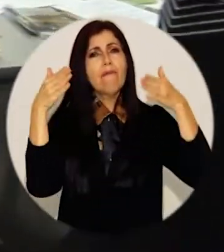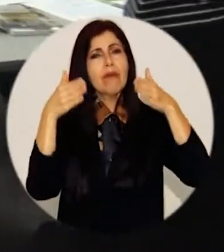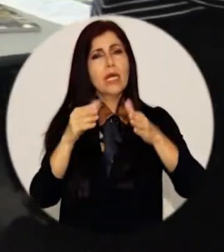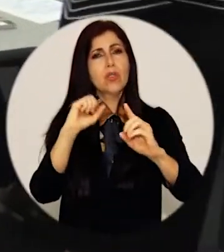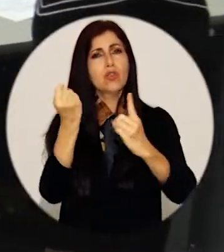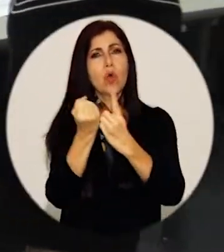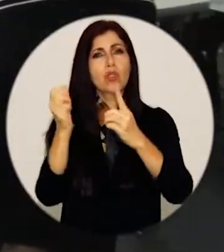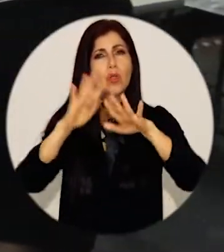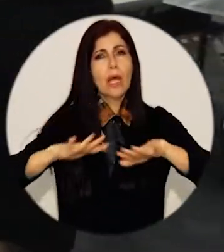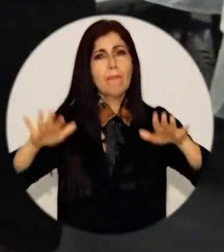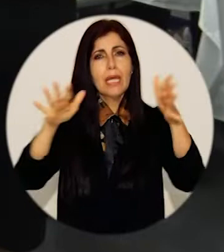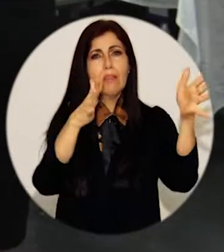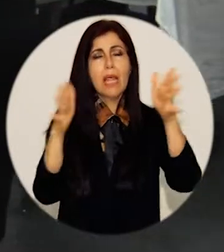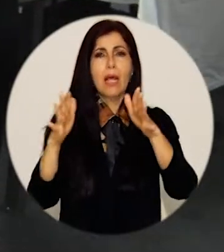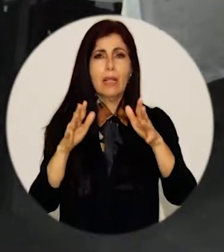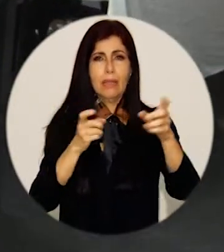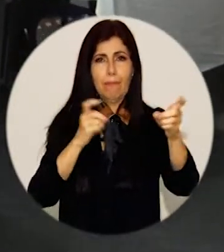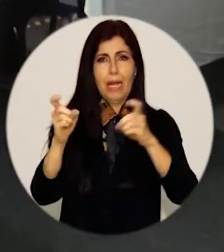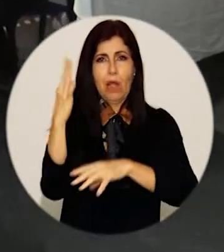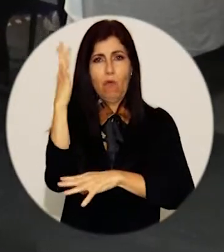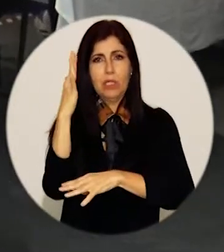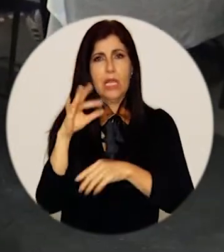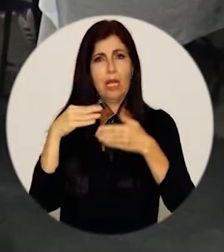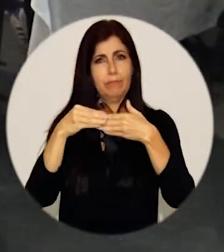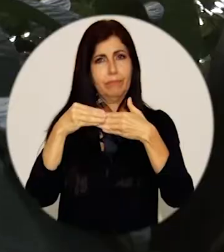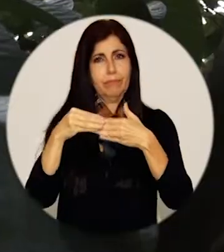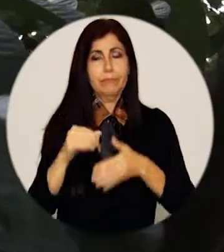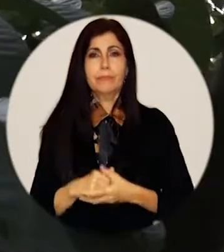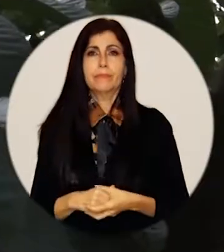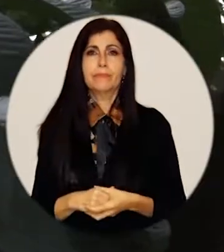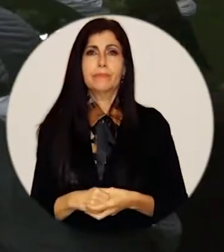enfoque socioambiental del manejo forestal sostenible.